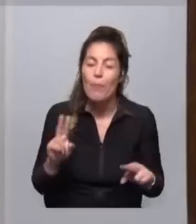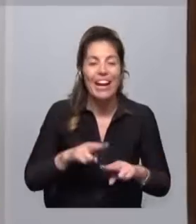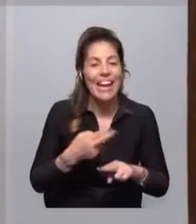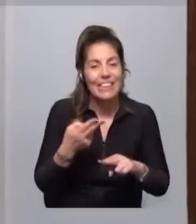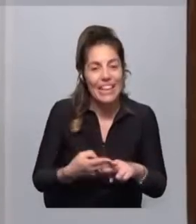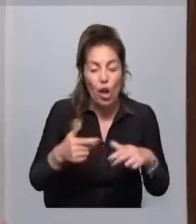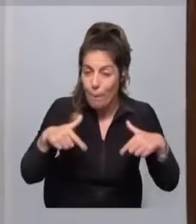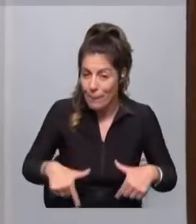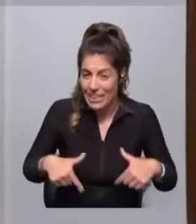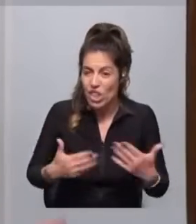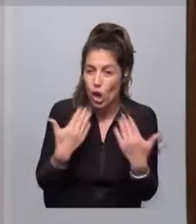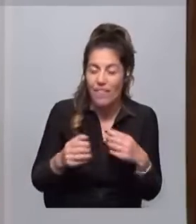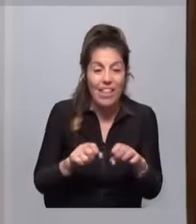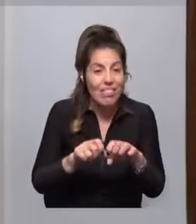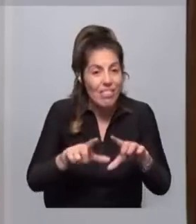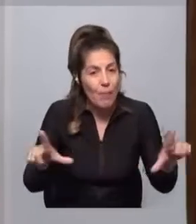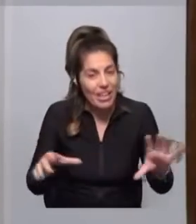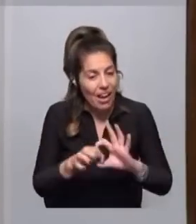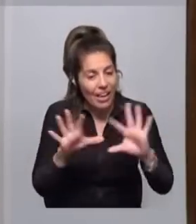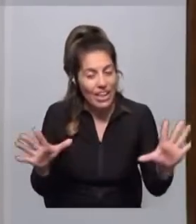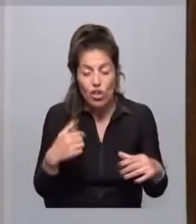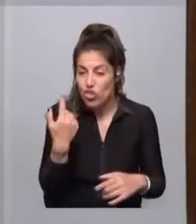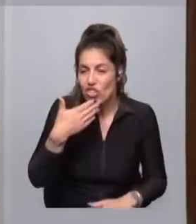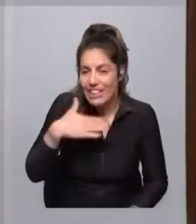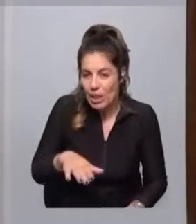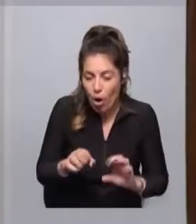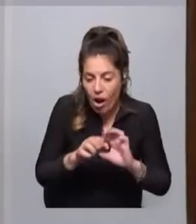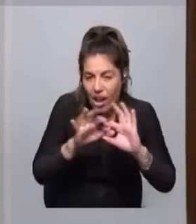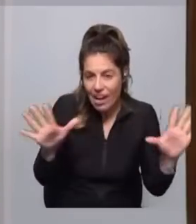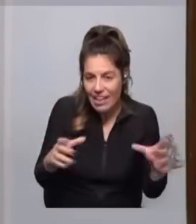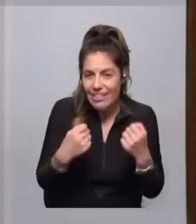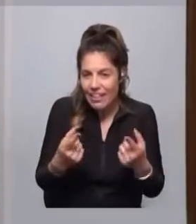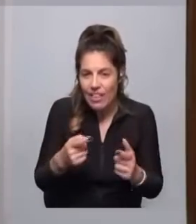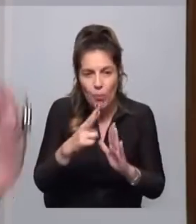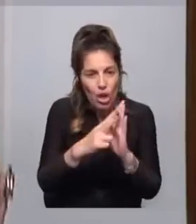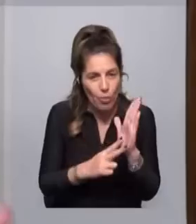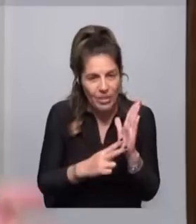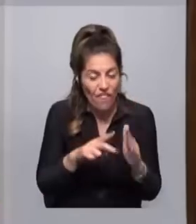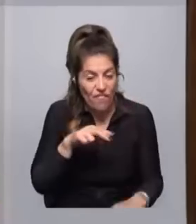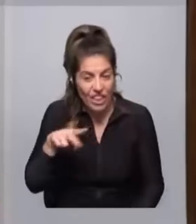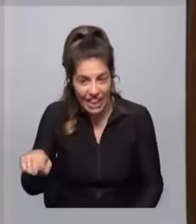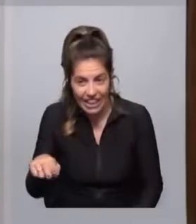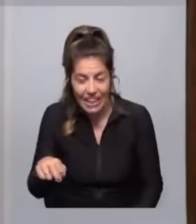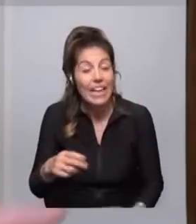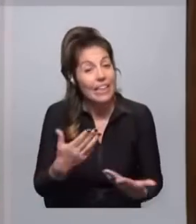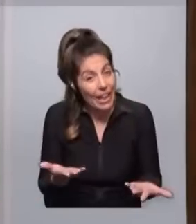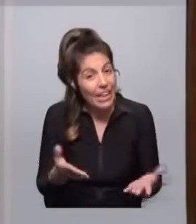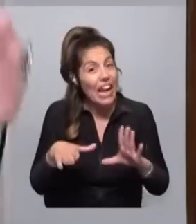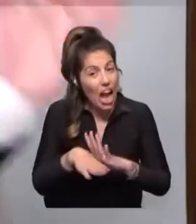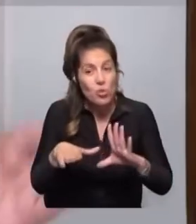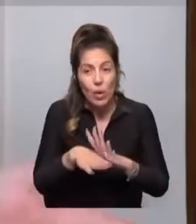el ministro habla de transparencia y nosotros entendemos que la transparencia está dada por un marco normativo vigente que o casualidad